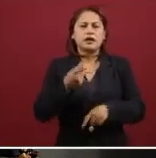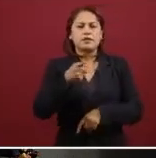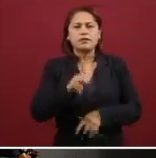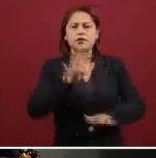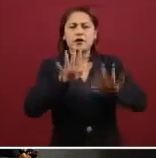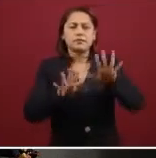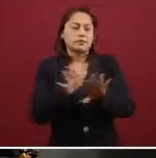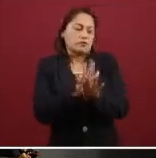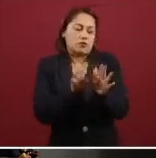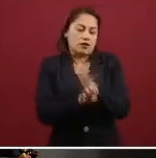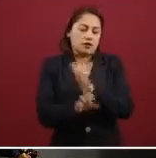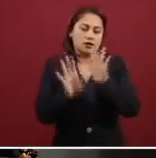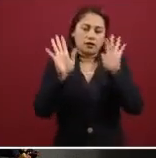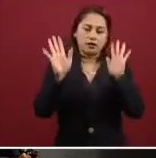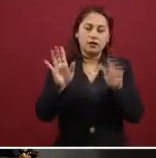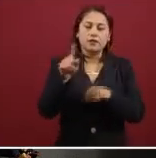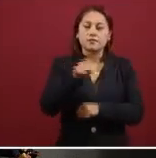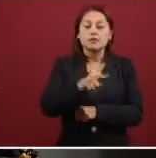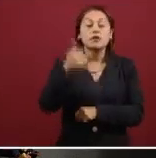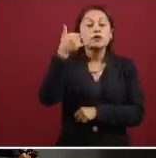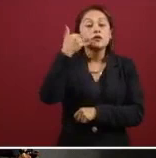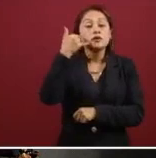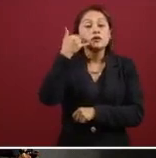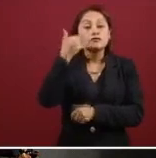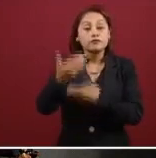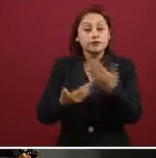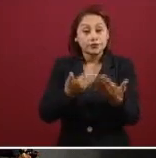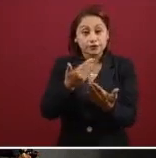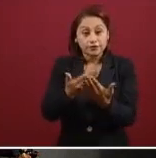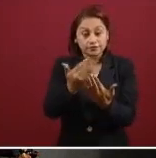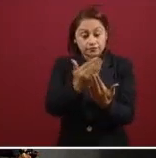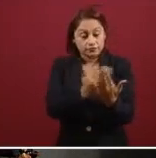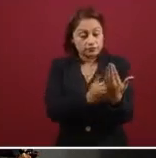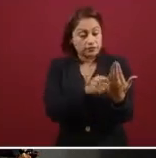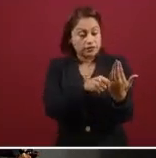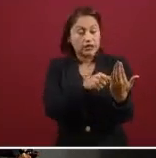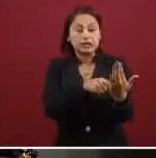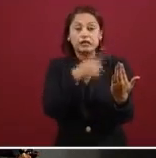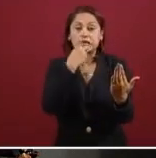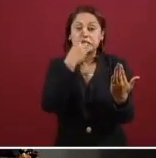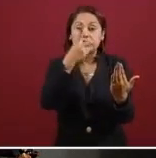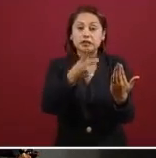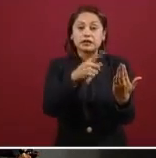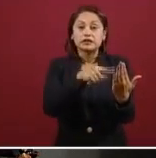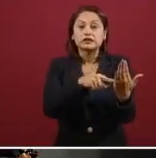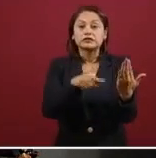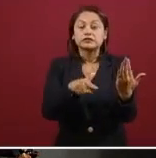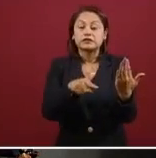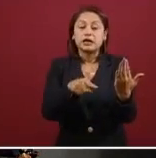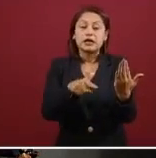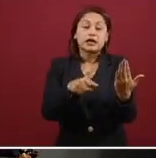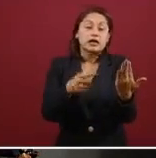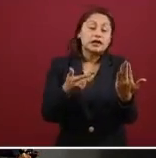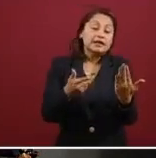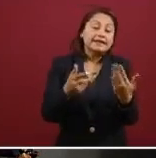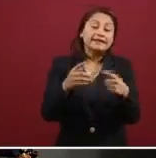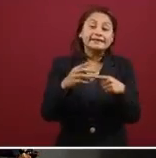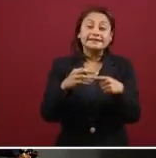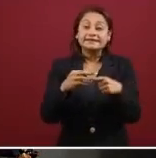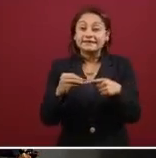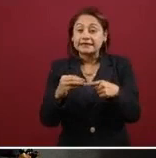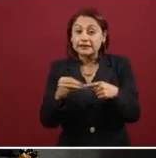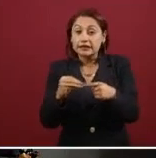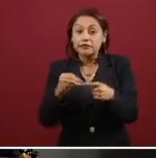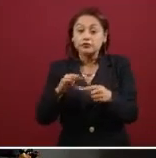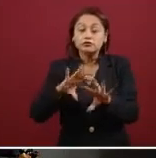teléfonos, ahí viene un redondeo que supuestamente es aplicable al